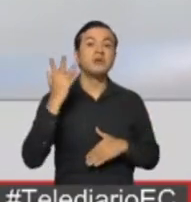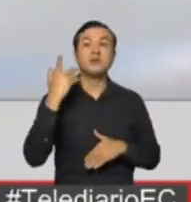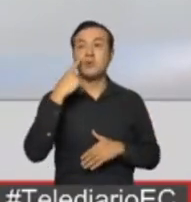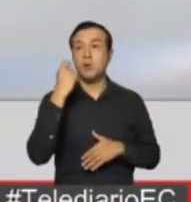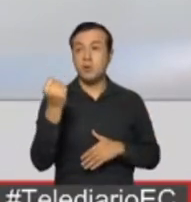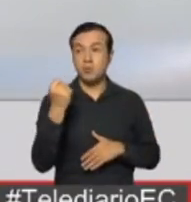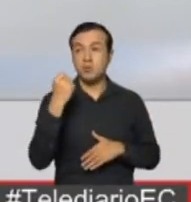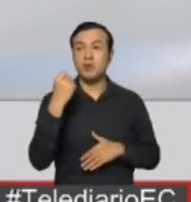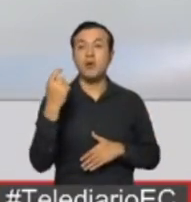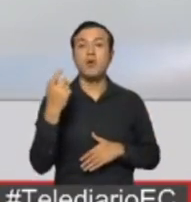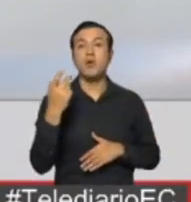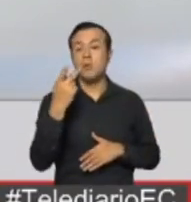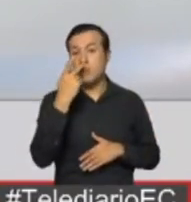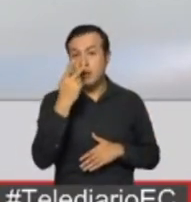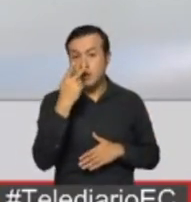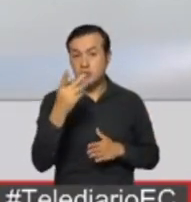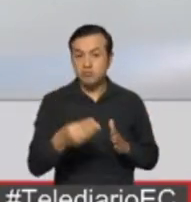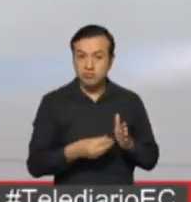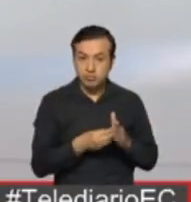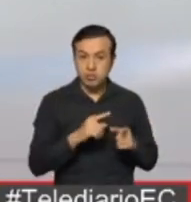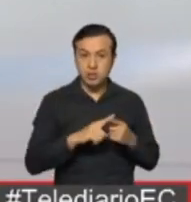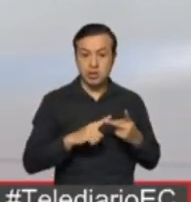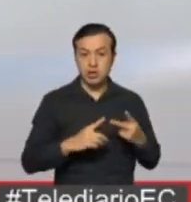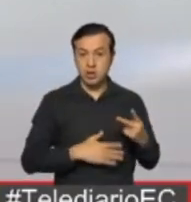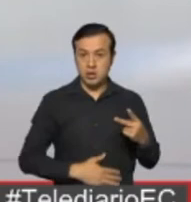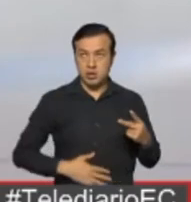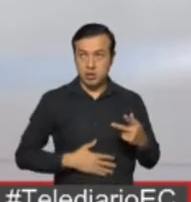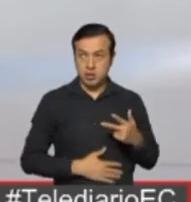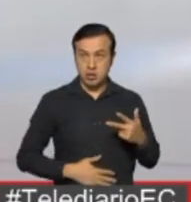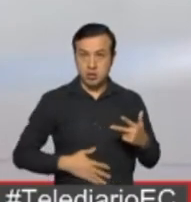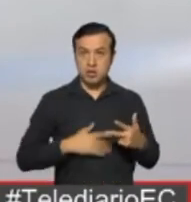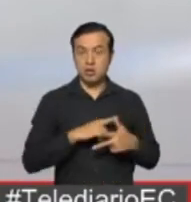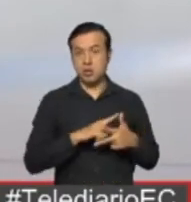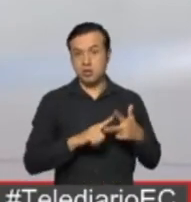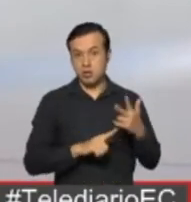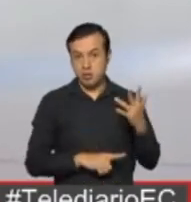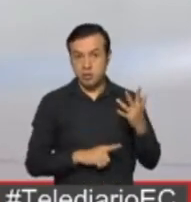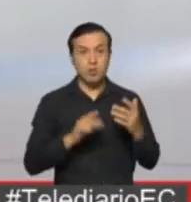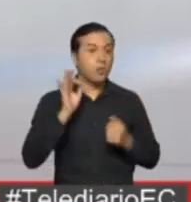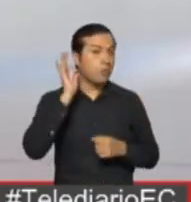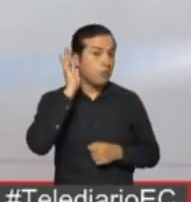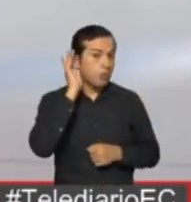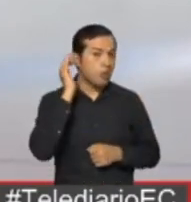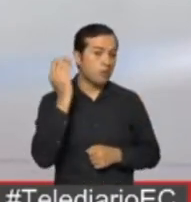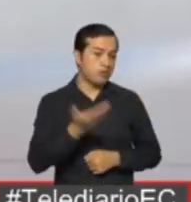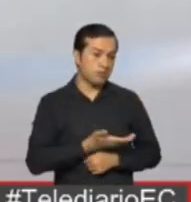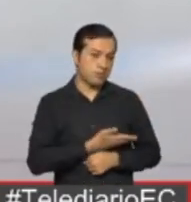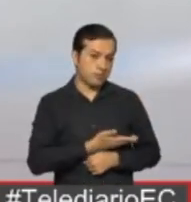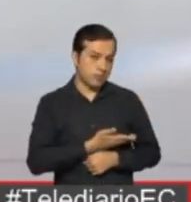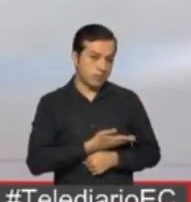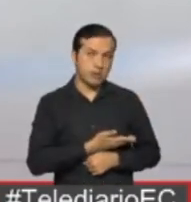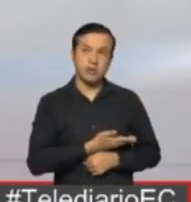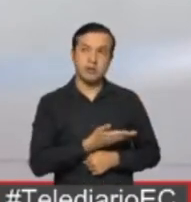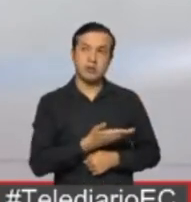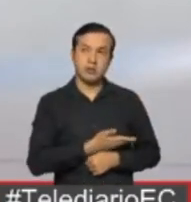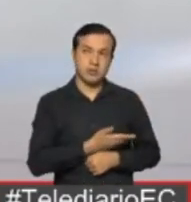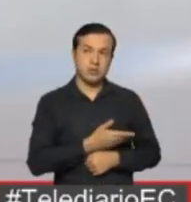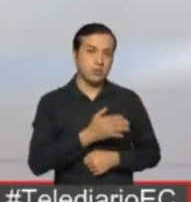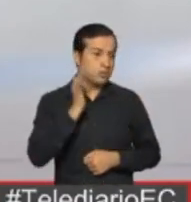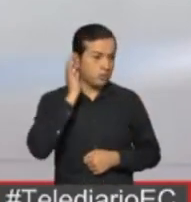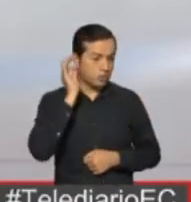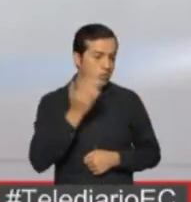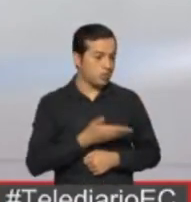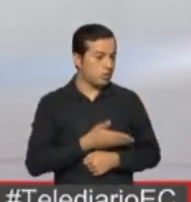hombres siguen siendo próstata cáncer gástrico linfoma los tres principales y en la mujer mamá que es así es el